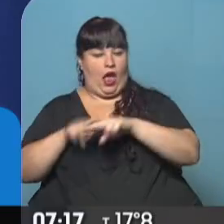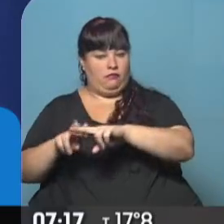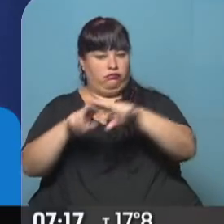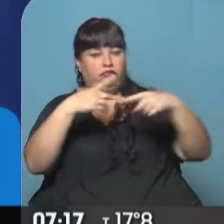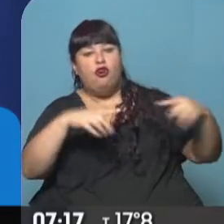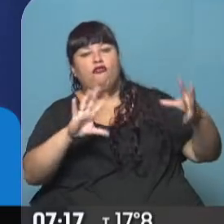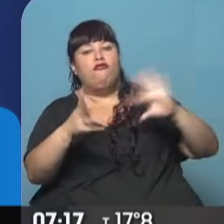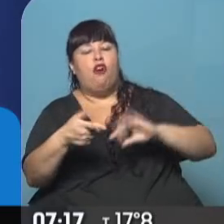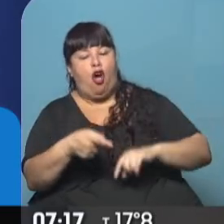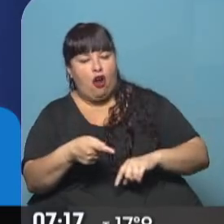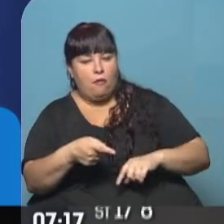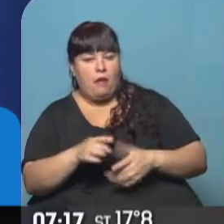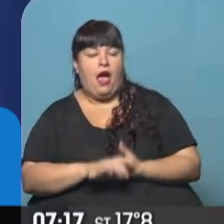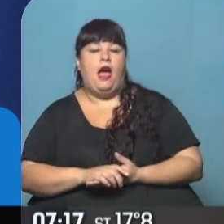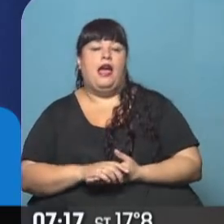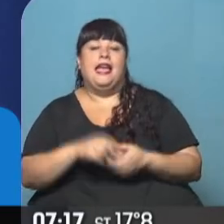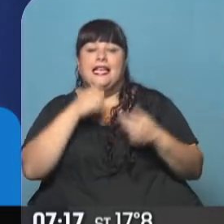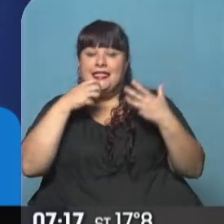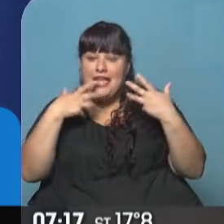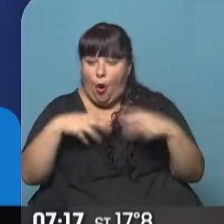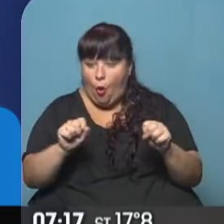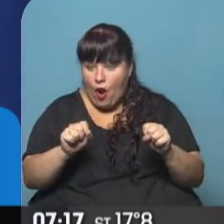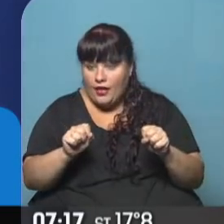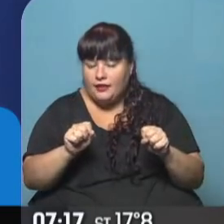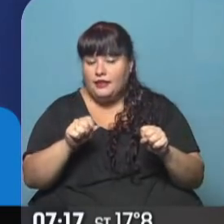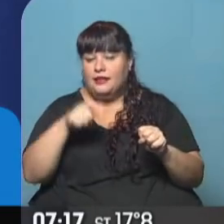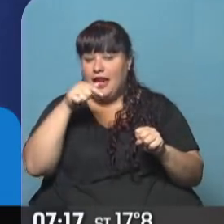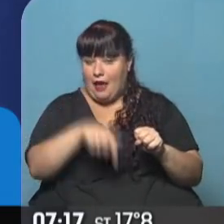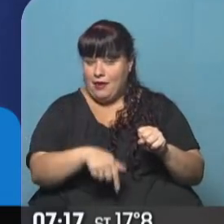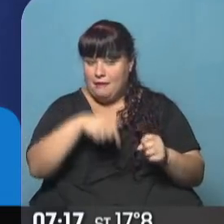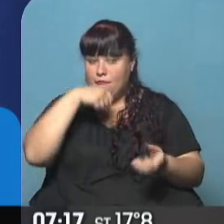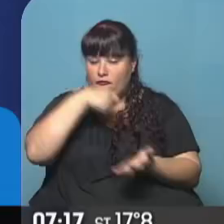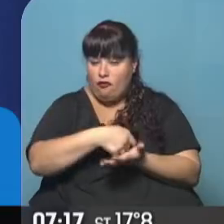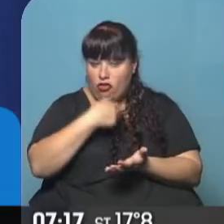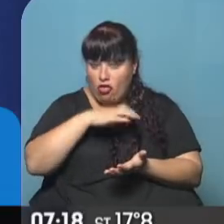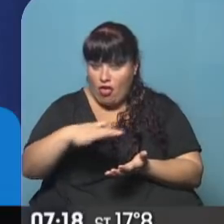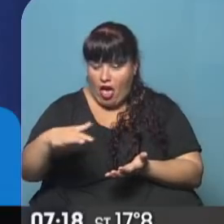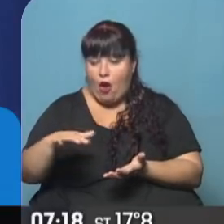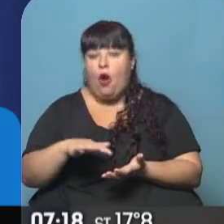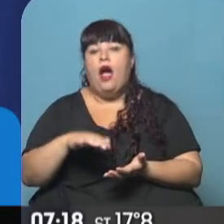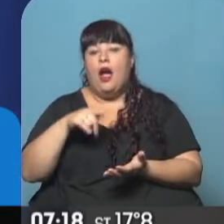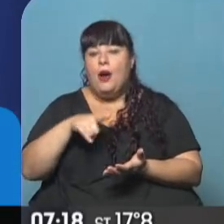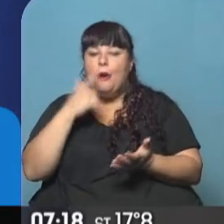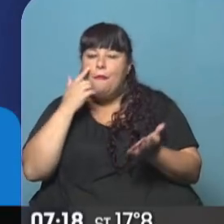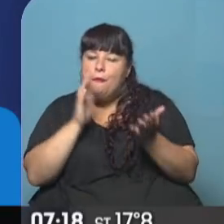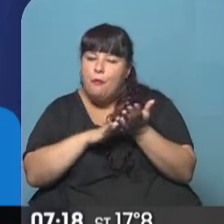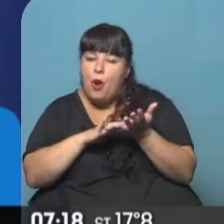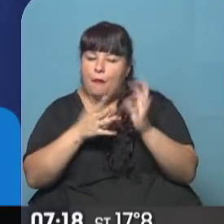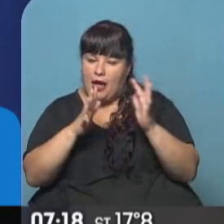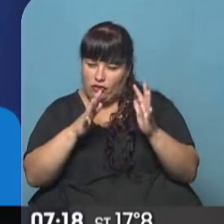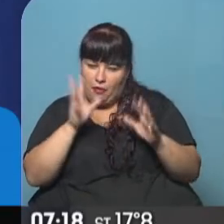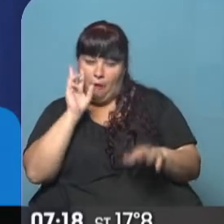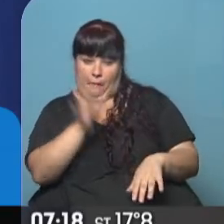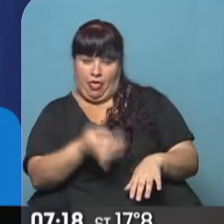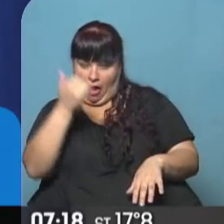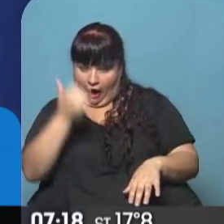equipamiento, de poder localizarlo en el lecho del mar, va a dar un indicio si